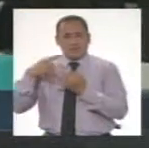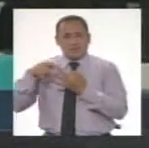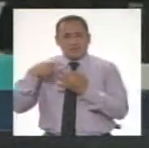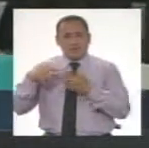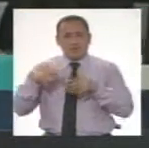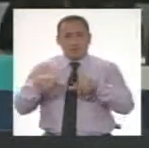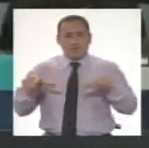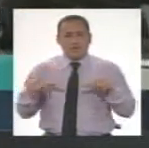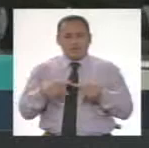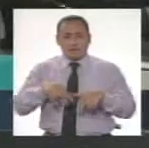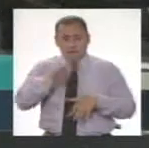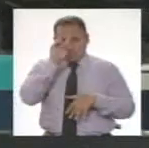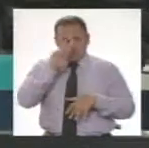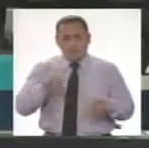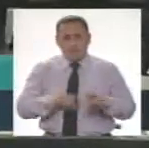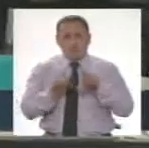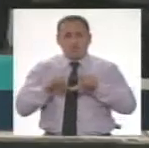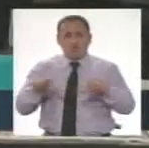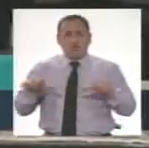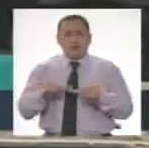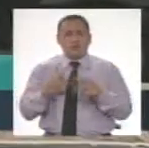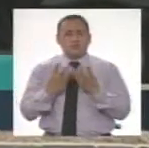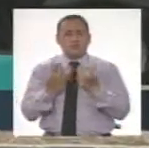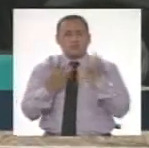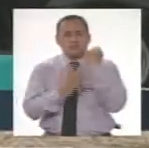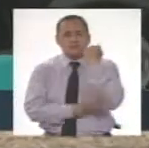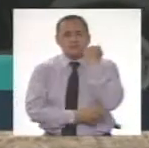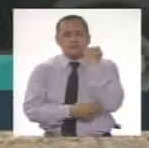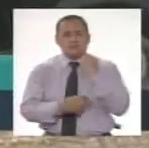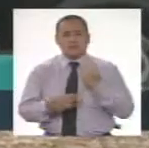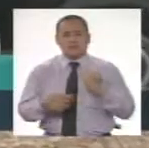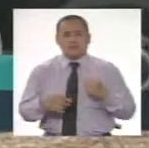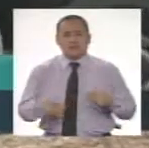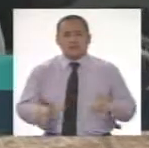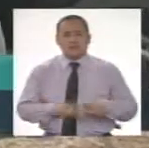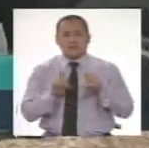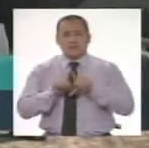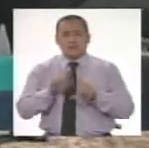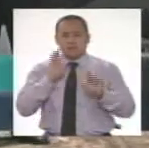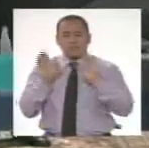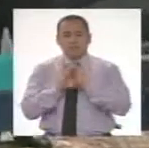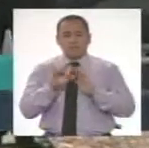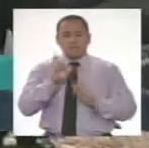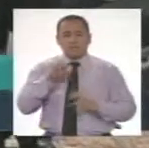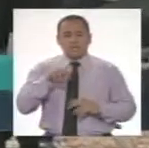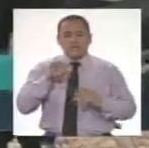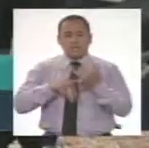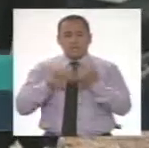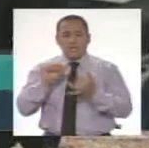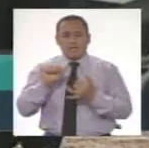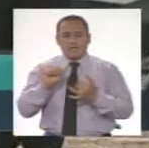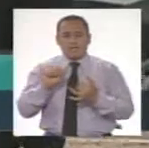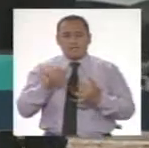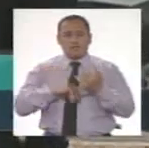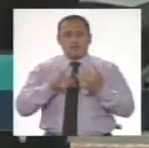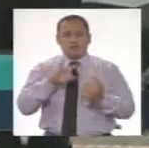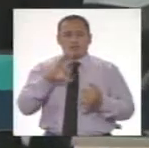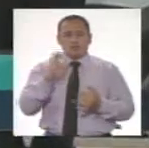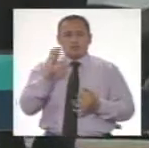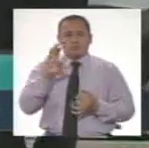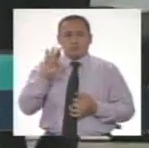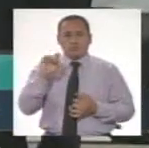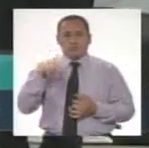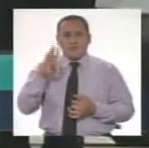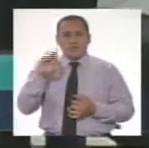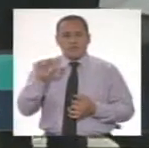diferentes localidades. Localidades de extrema pobreza, como Imasa, Surcubamba y otros distritos